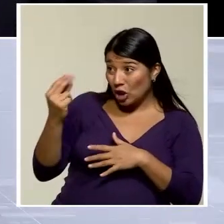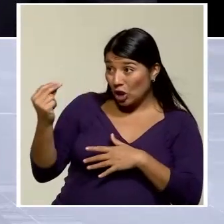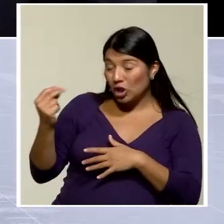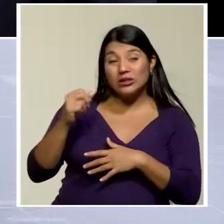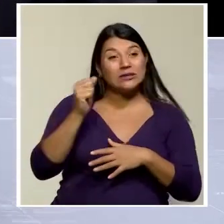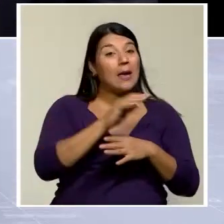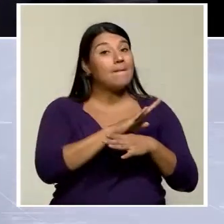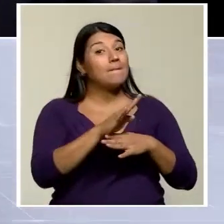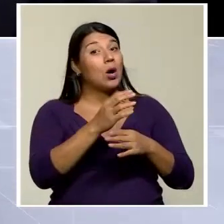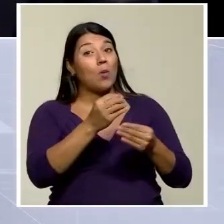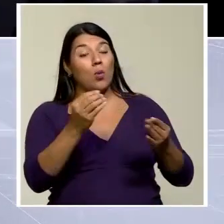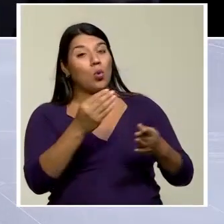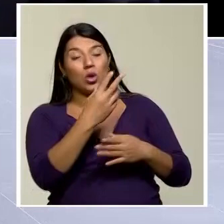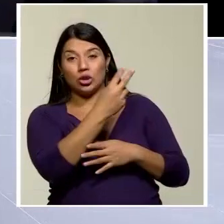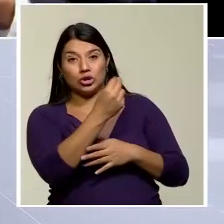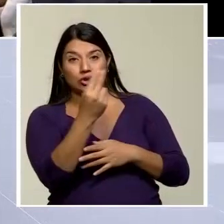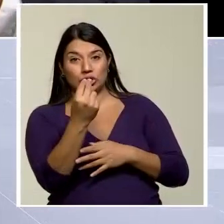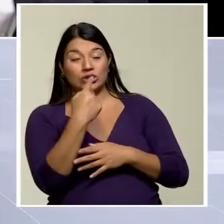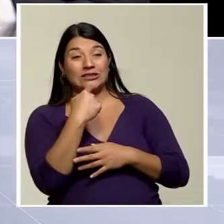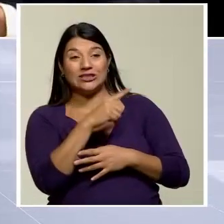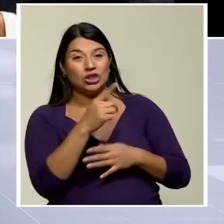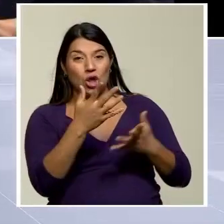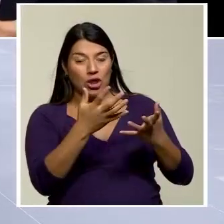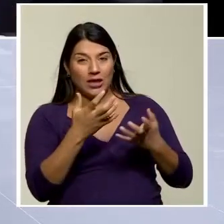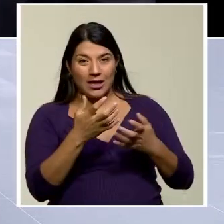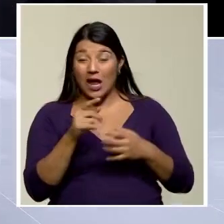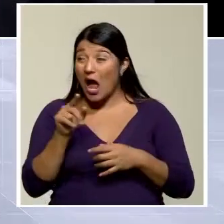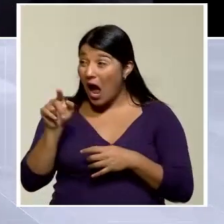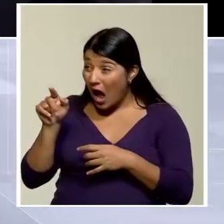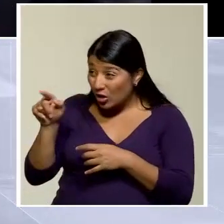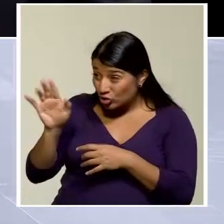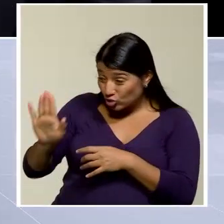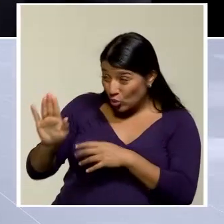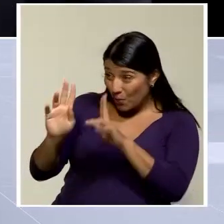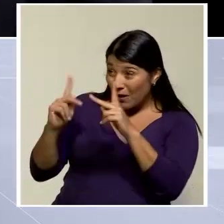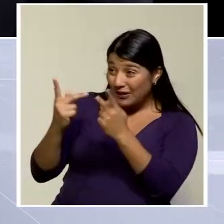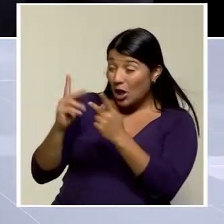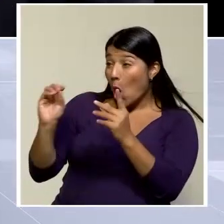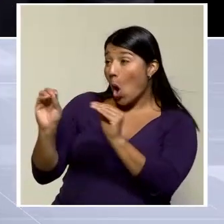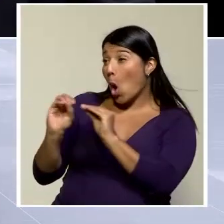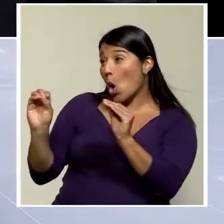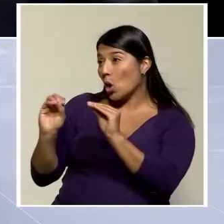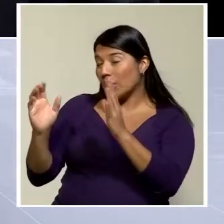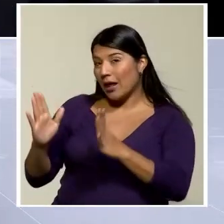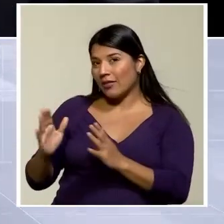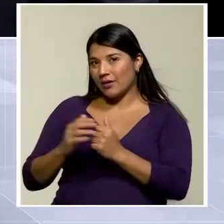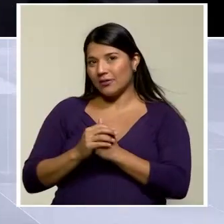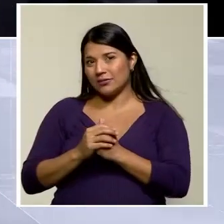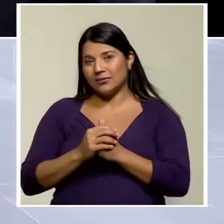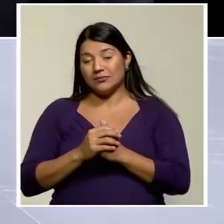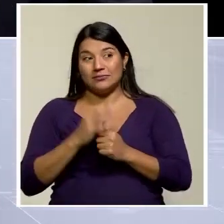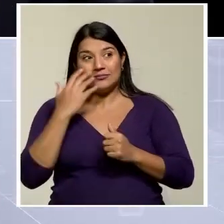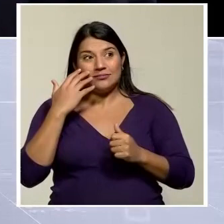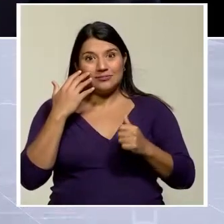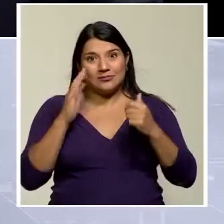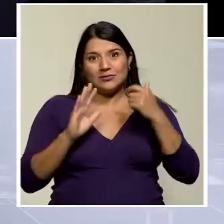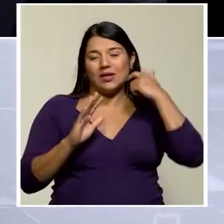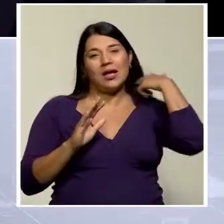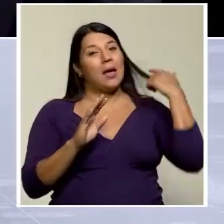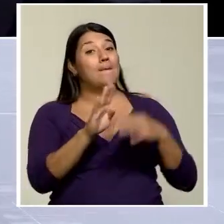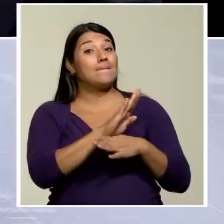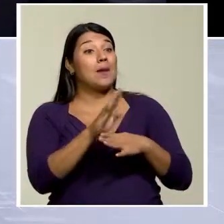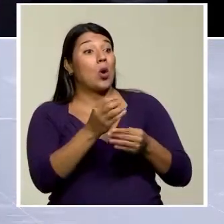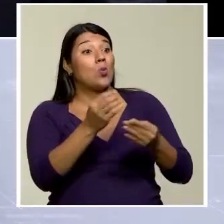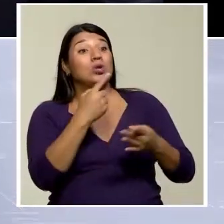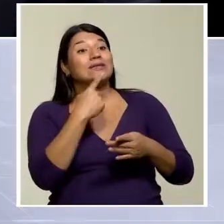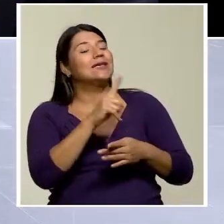bancos públicos nos dicen que ellos no quieren ¿A financiar. ustedes no o a nadie? Dicen, es que eso no podría darse. Los bancos públicos dicen que ellos no van a